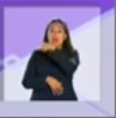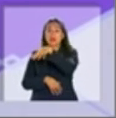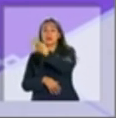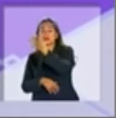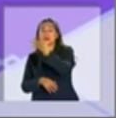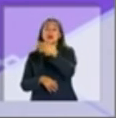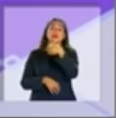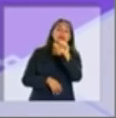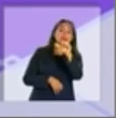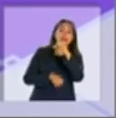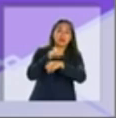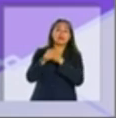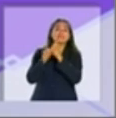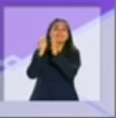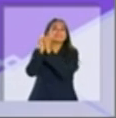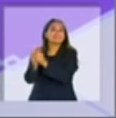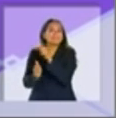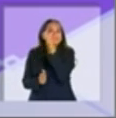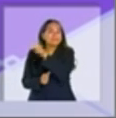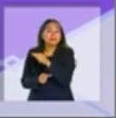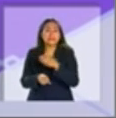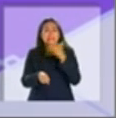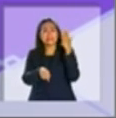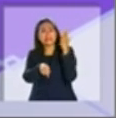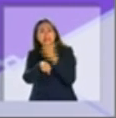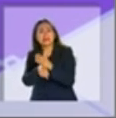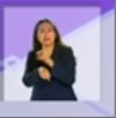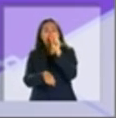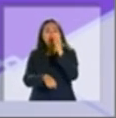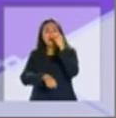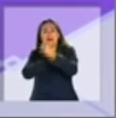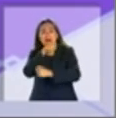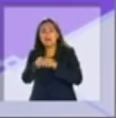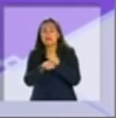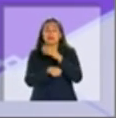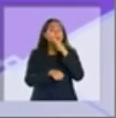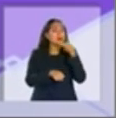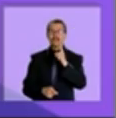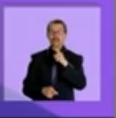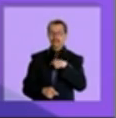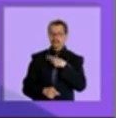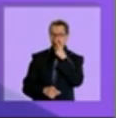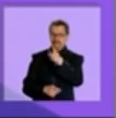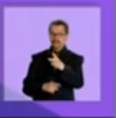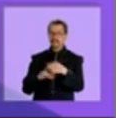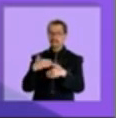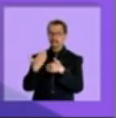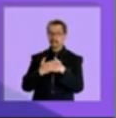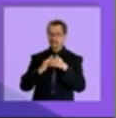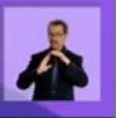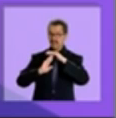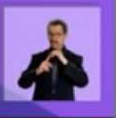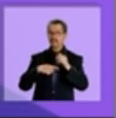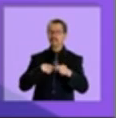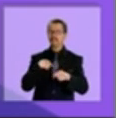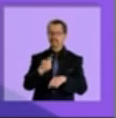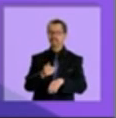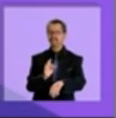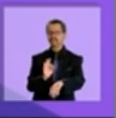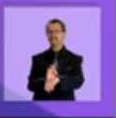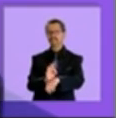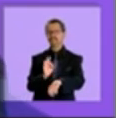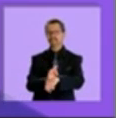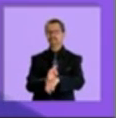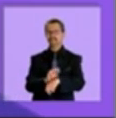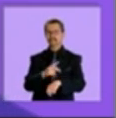único que me sorprendió fue esto de cómo se enojó Andrés Manuel en ese momento. Pero creo que es lo único que realmente podríamos